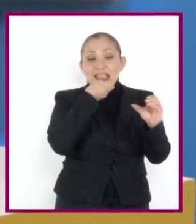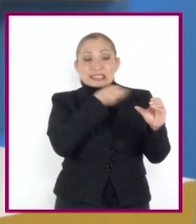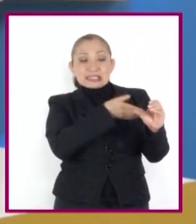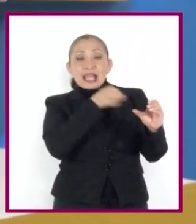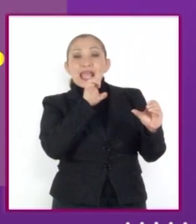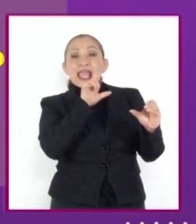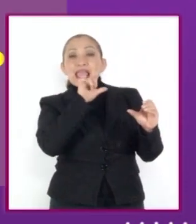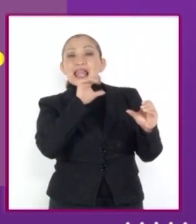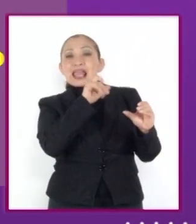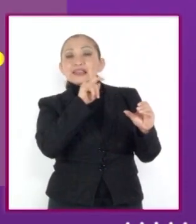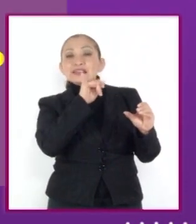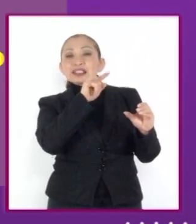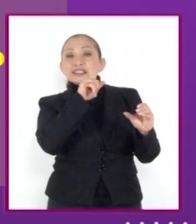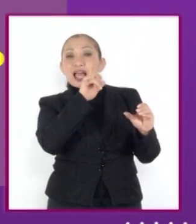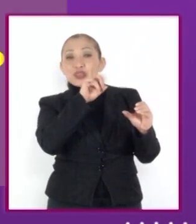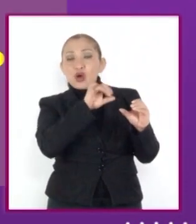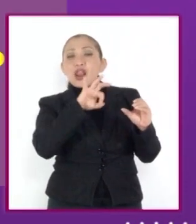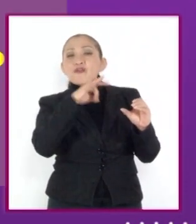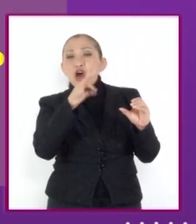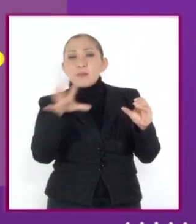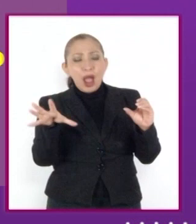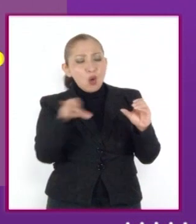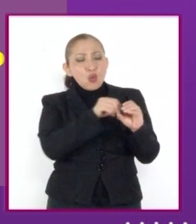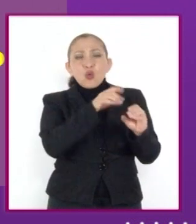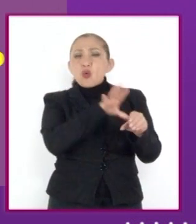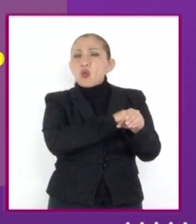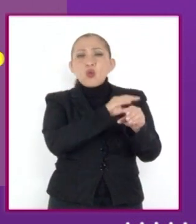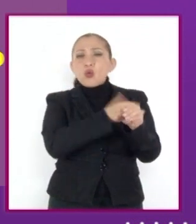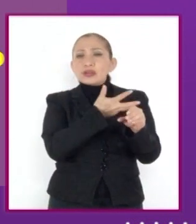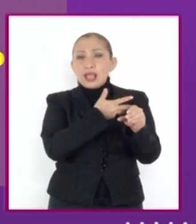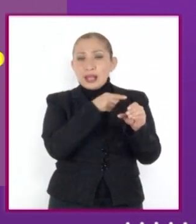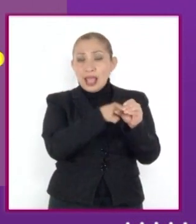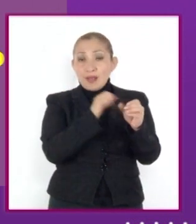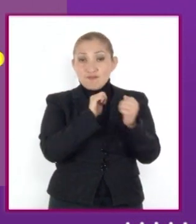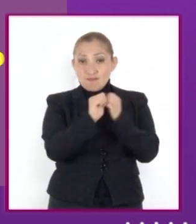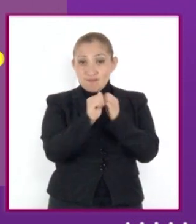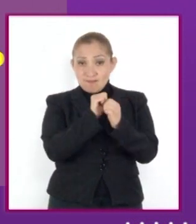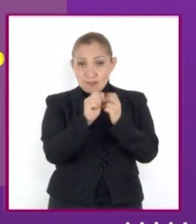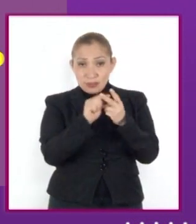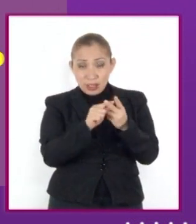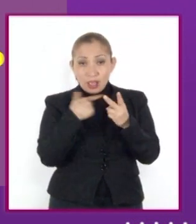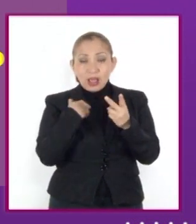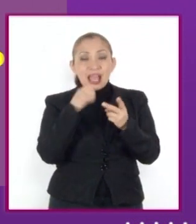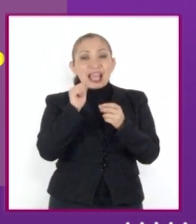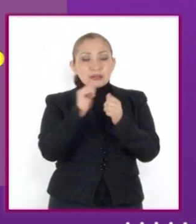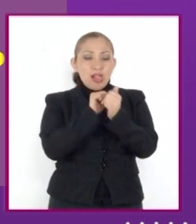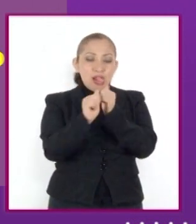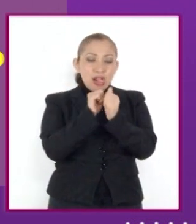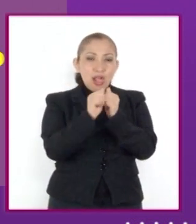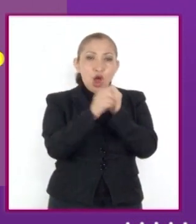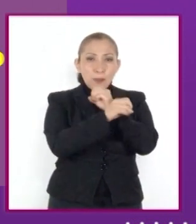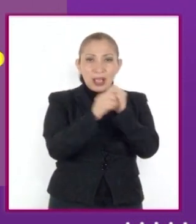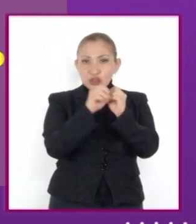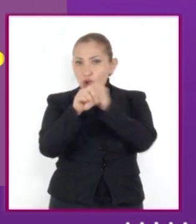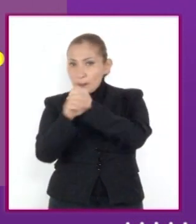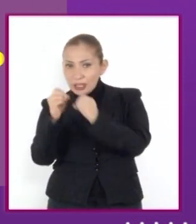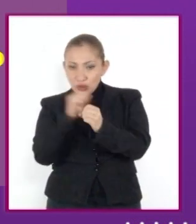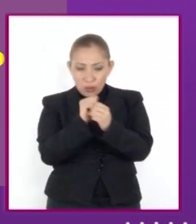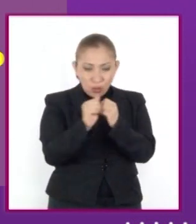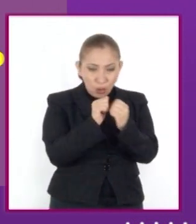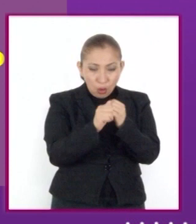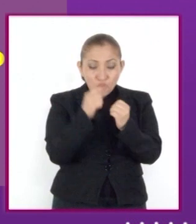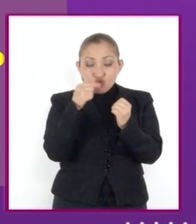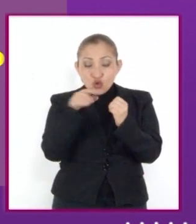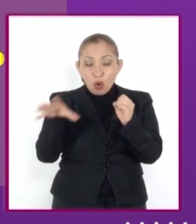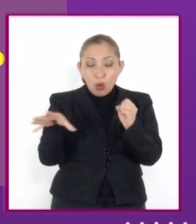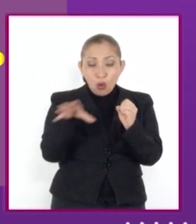se ha electrizado. Las formas de electrizar un cuerpo son por fricción, consiste en frotar un cuerpo con otro y uno